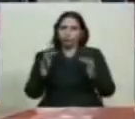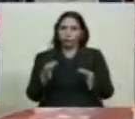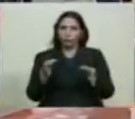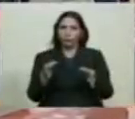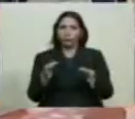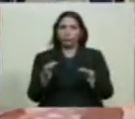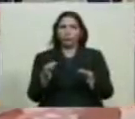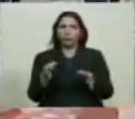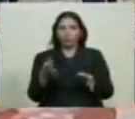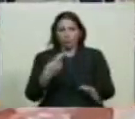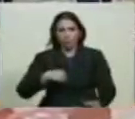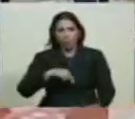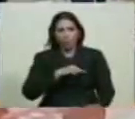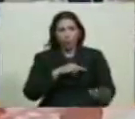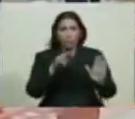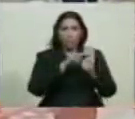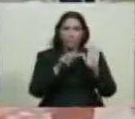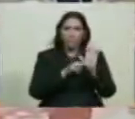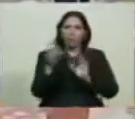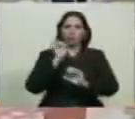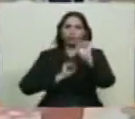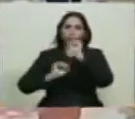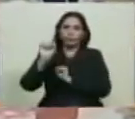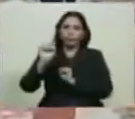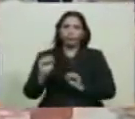Nuestro concepto estratégico de defensa,